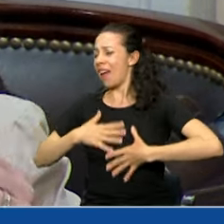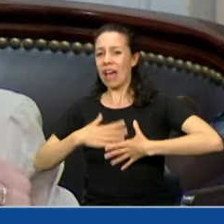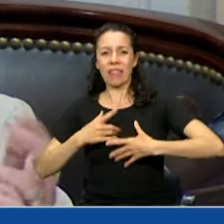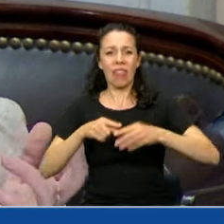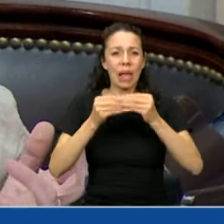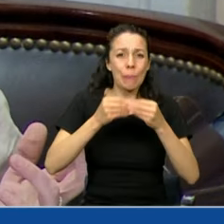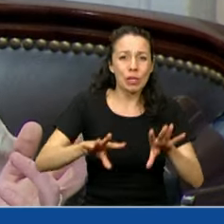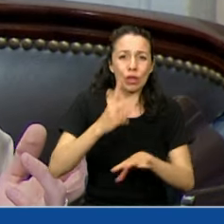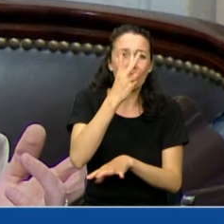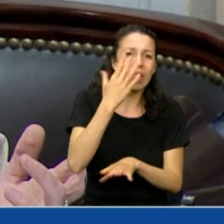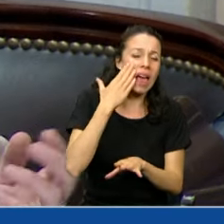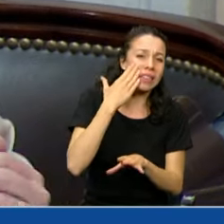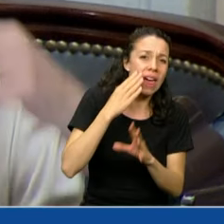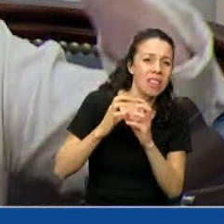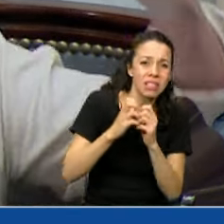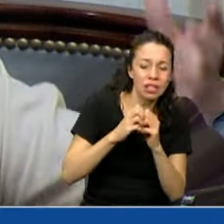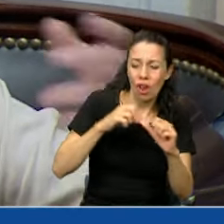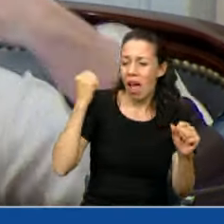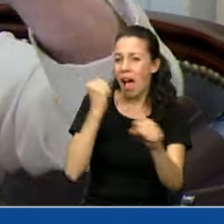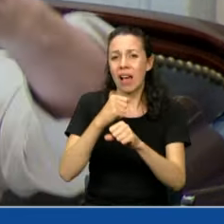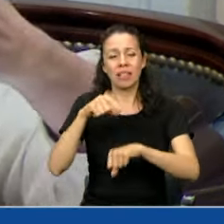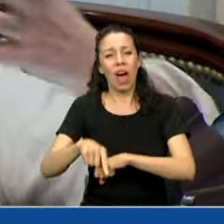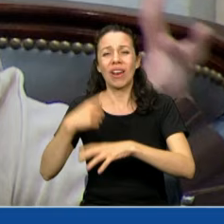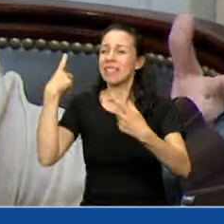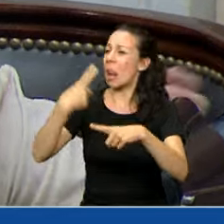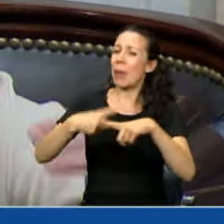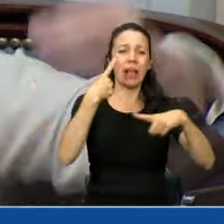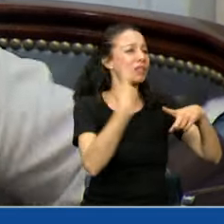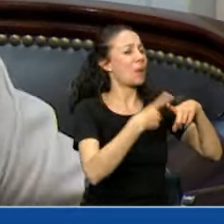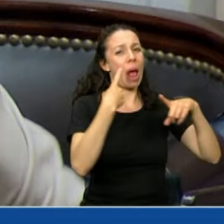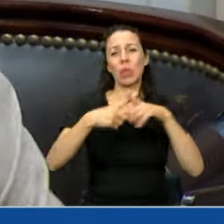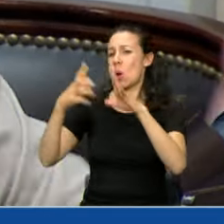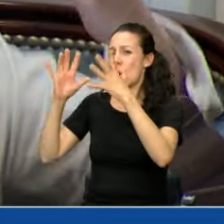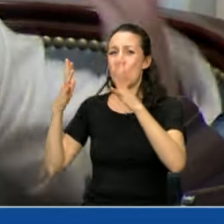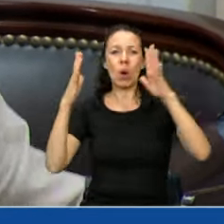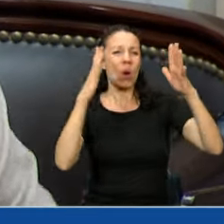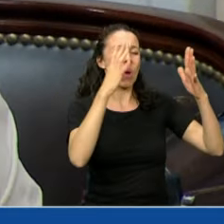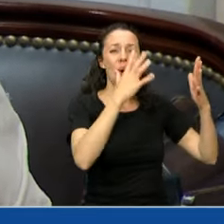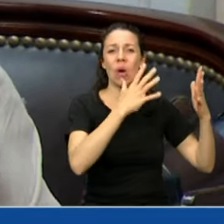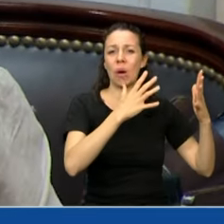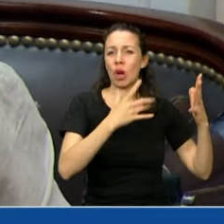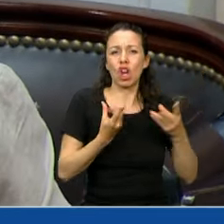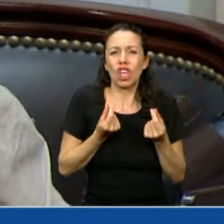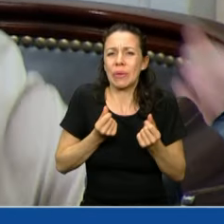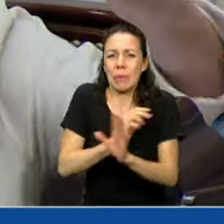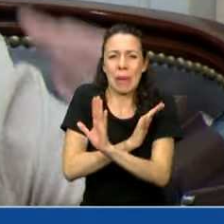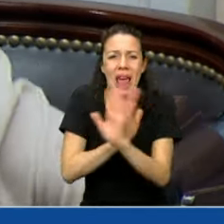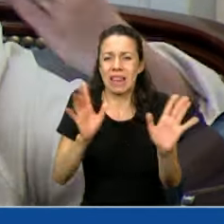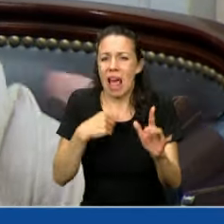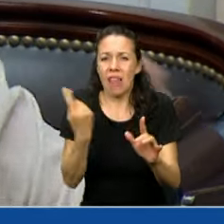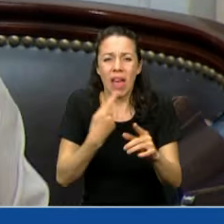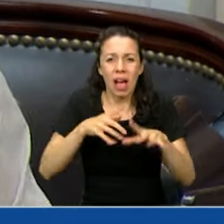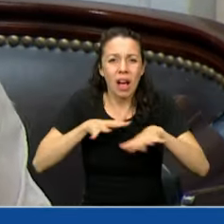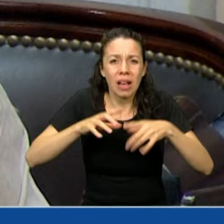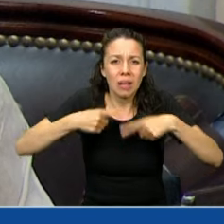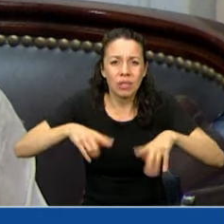ha empezado a las 2 de la tarde esta sesión celebrando celebrando las cosas que hacemos no sirven para nada las cosas que estamos haciendo esto